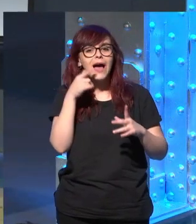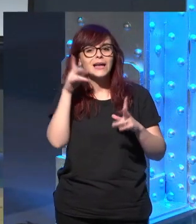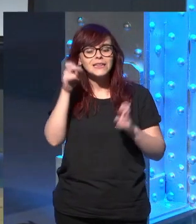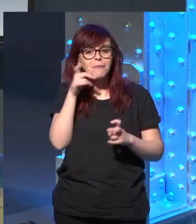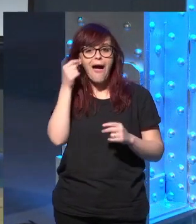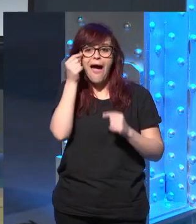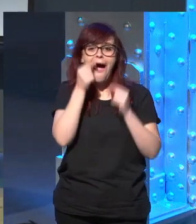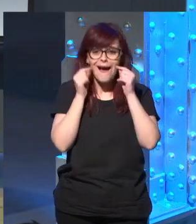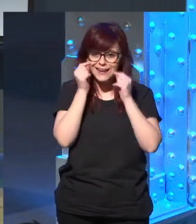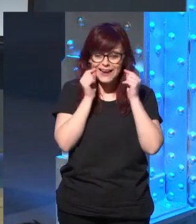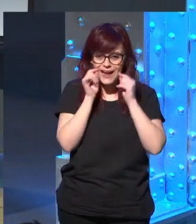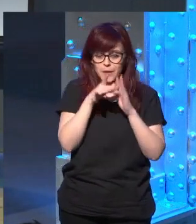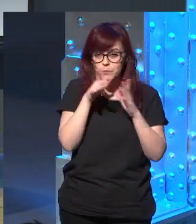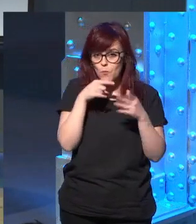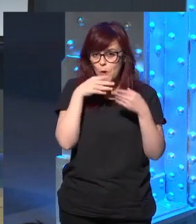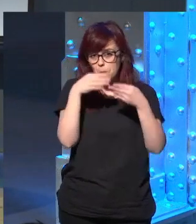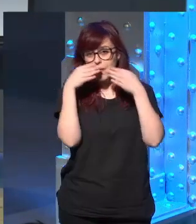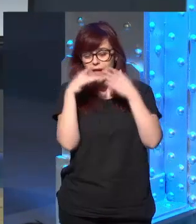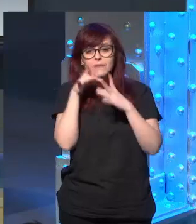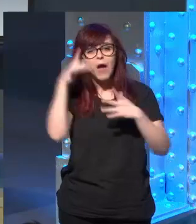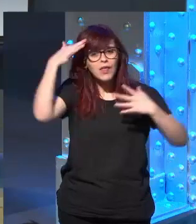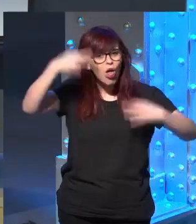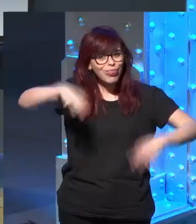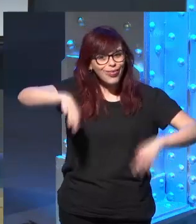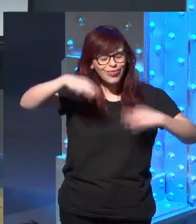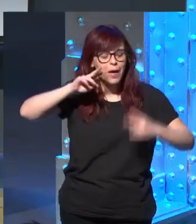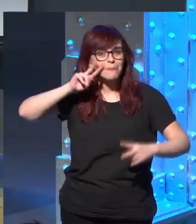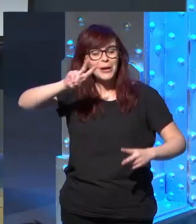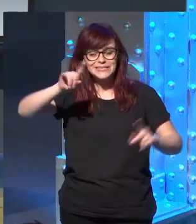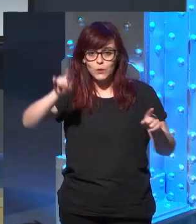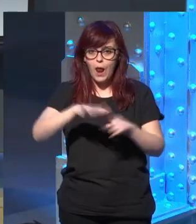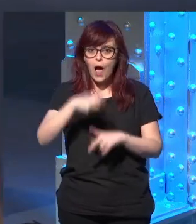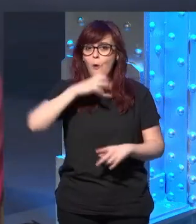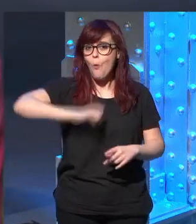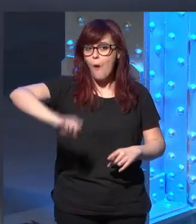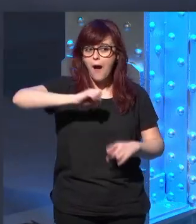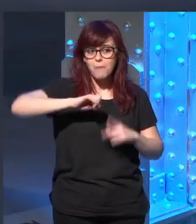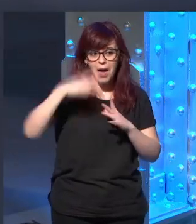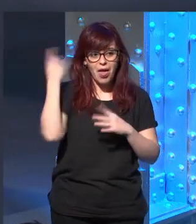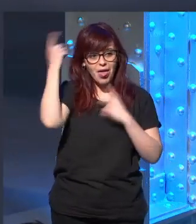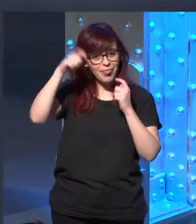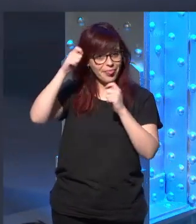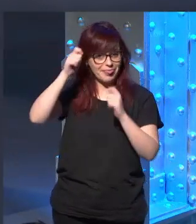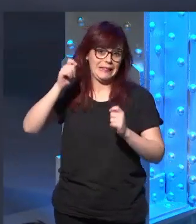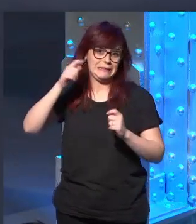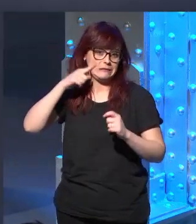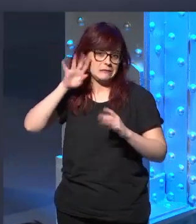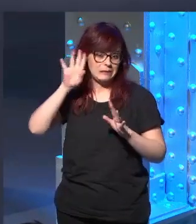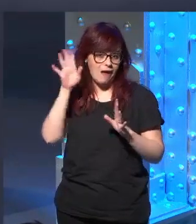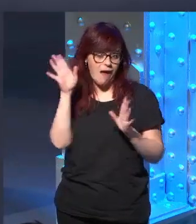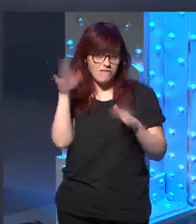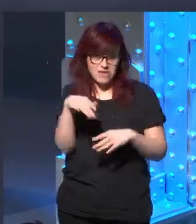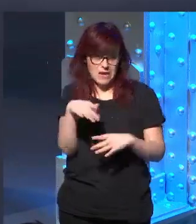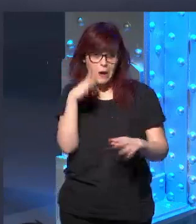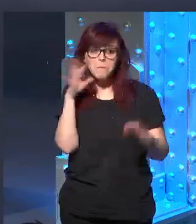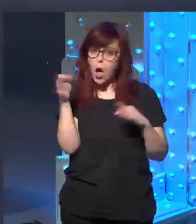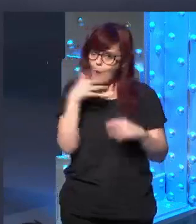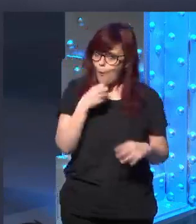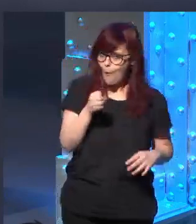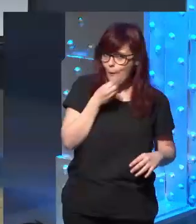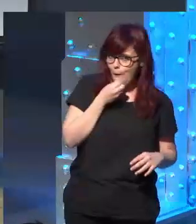brote de acné. Me hace mucha gracia porque estoy tan llena de inocencia y creo que yo pienso que estoy guapa con esa cinta. Está muy bien. Oye,